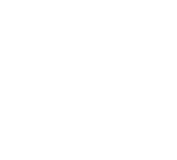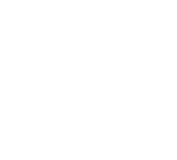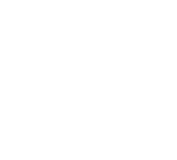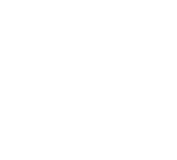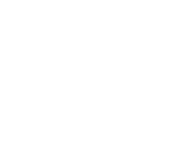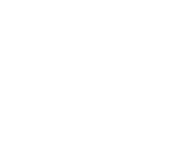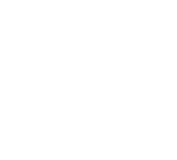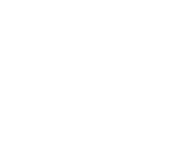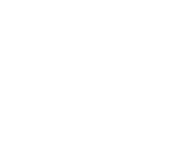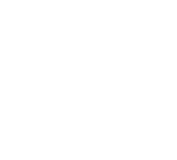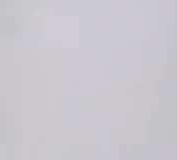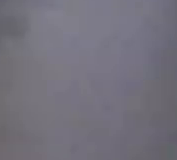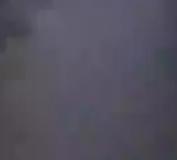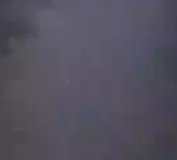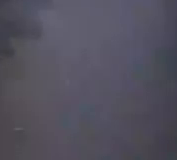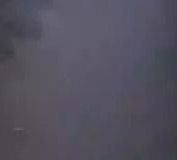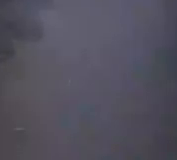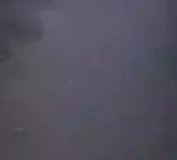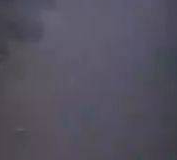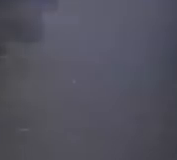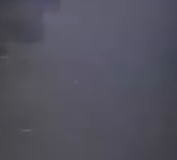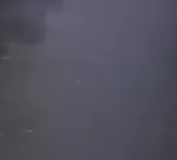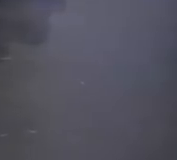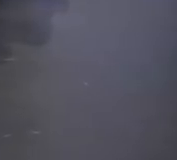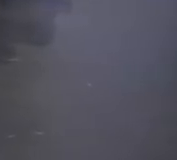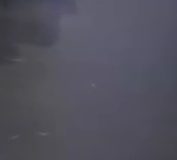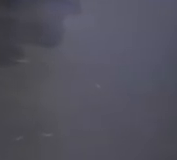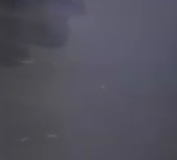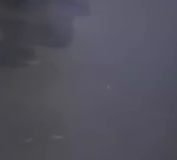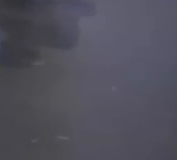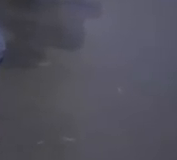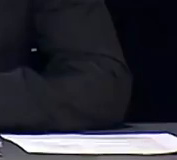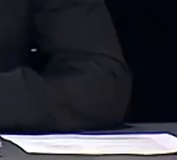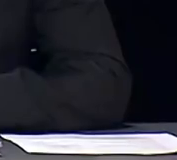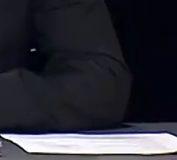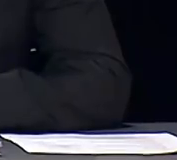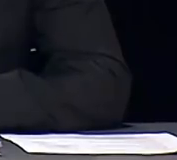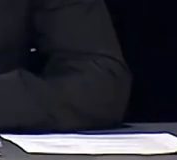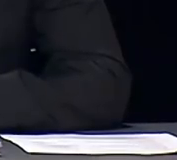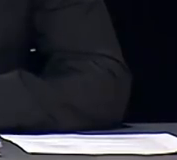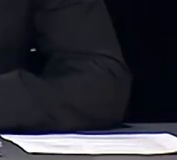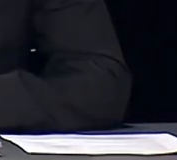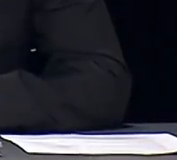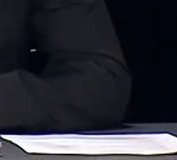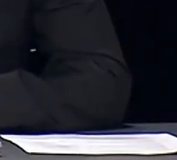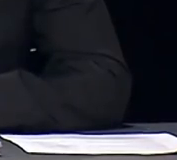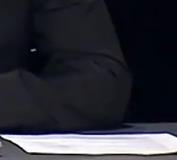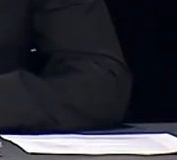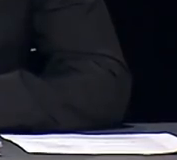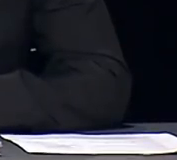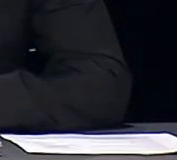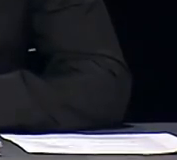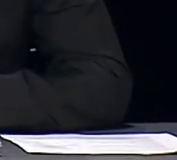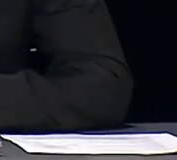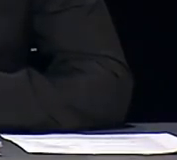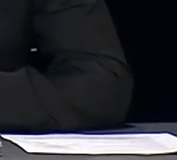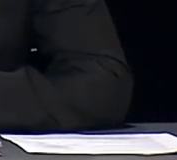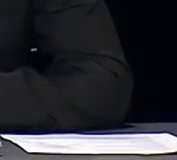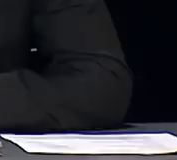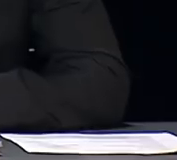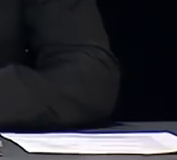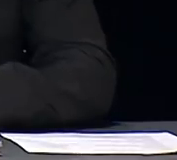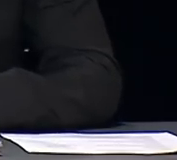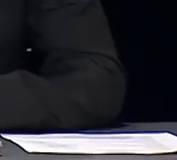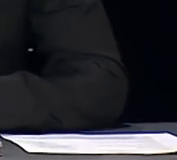medellín y su área metropolitana están experimentando en niveles altos de desempleo según el dane la tasa la tasa de